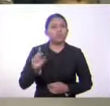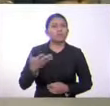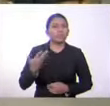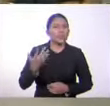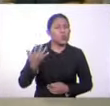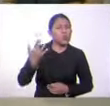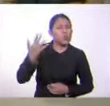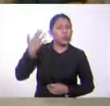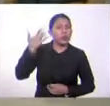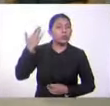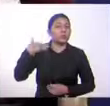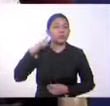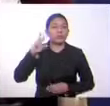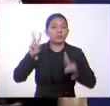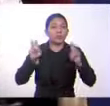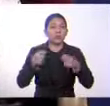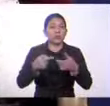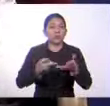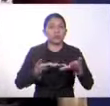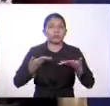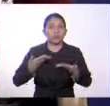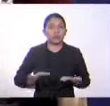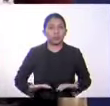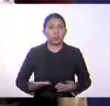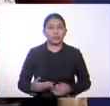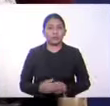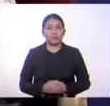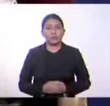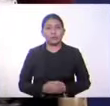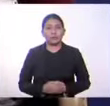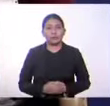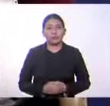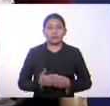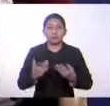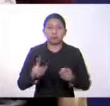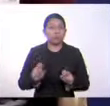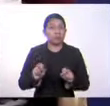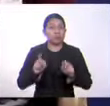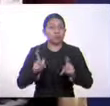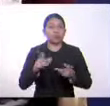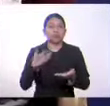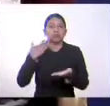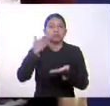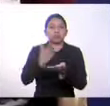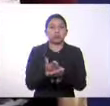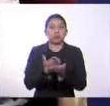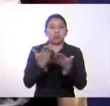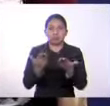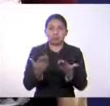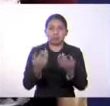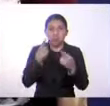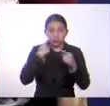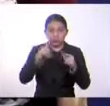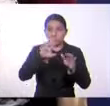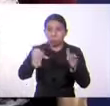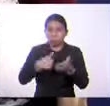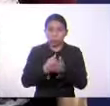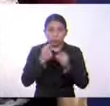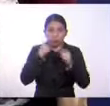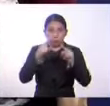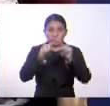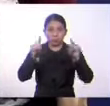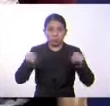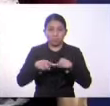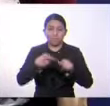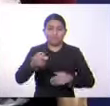en el campo de derechos humanos. Este espacio nos ha posibilitado que él llegue también hasta nuestros hogares. Entonces, vamos